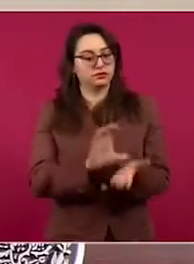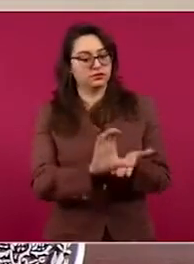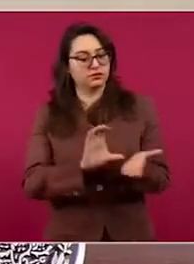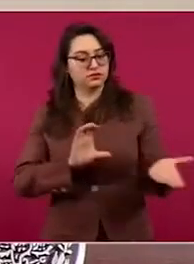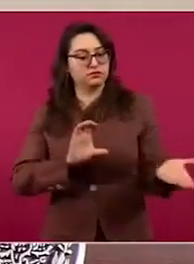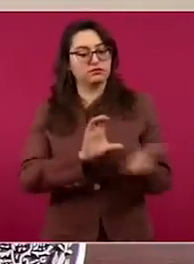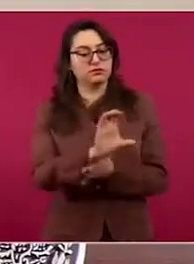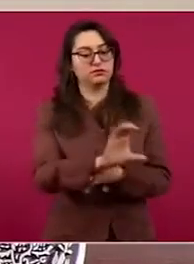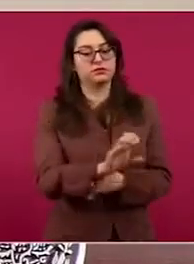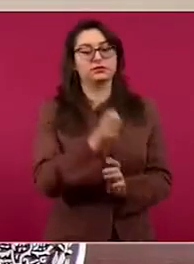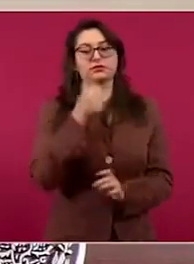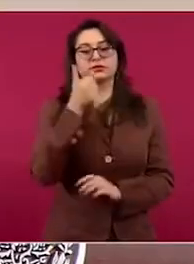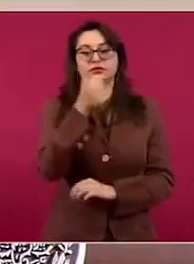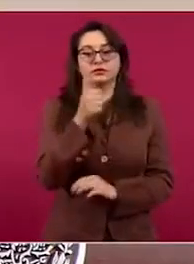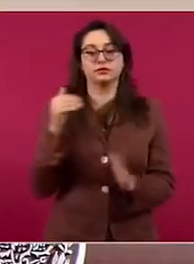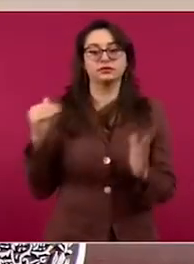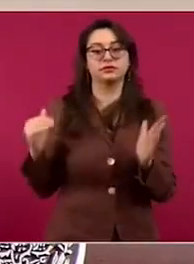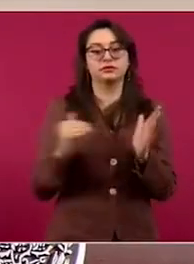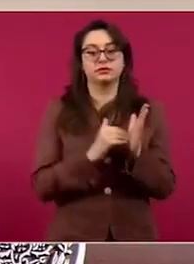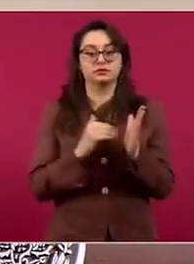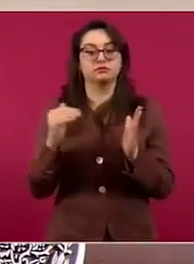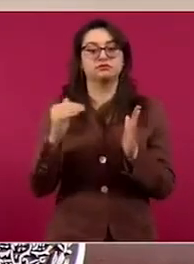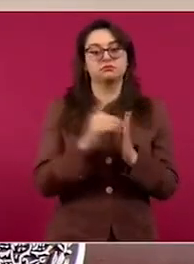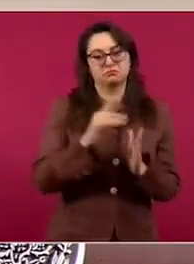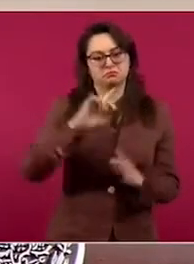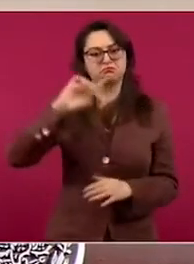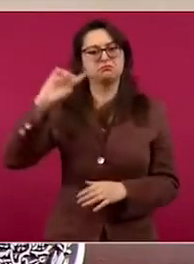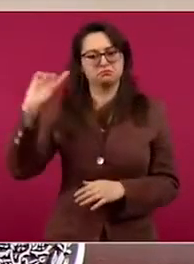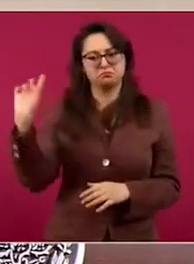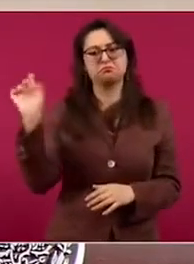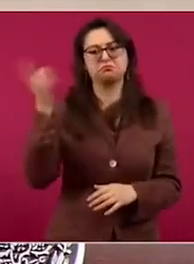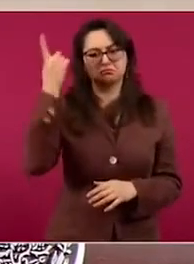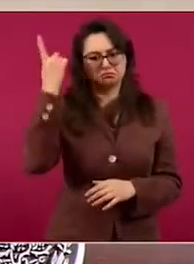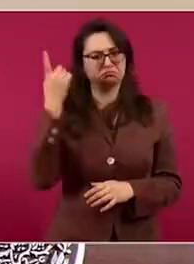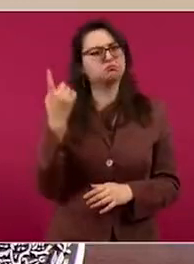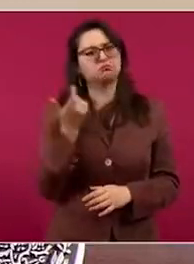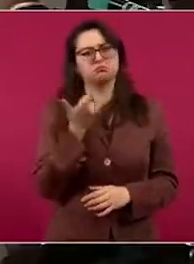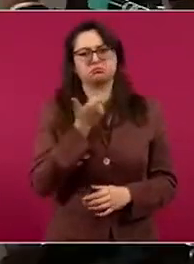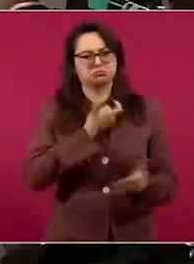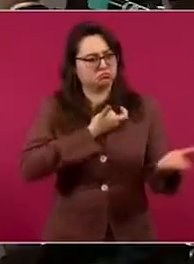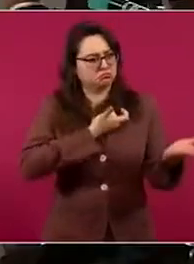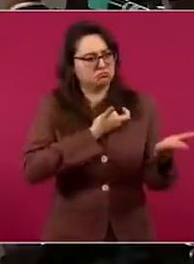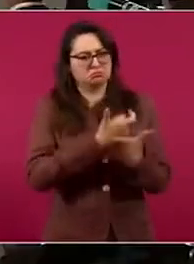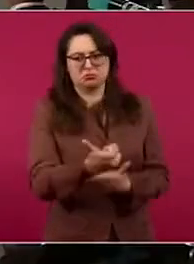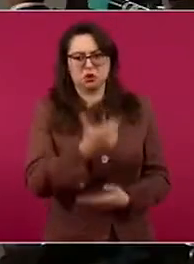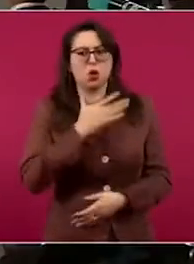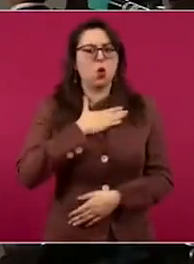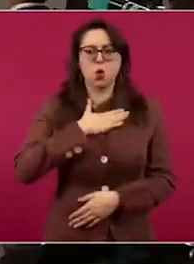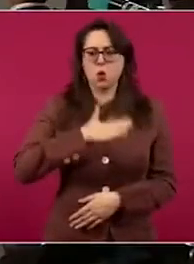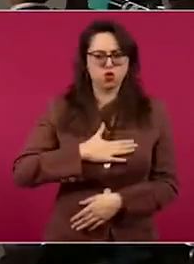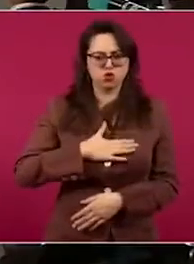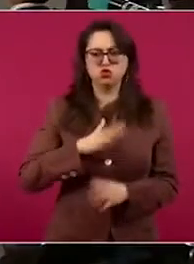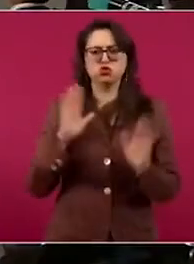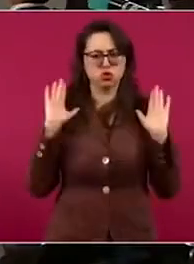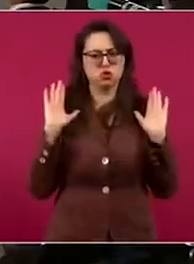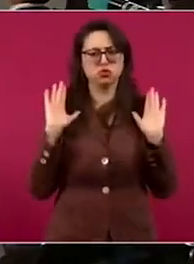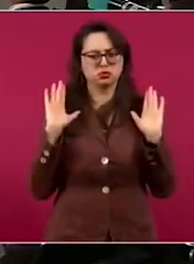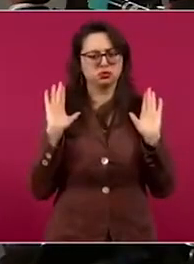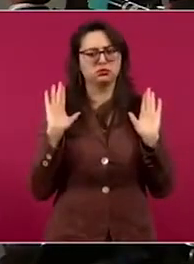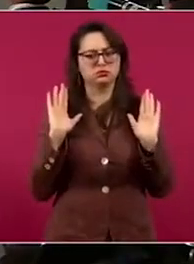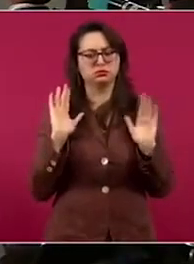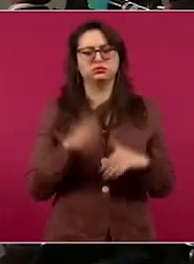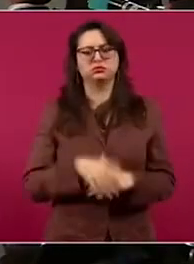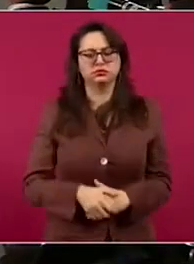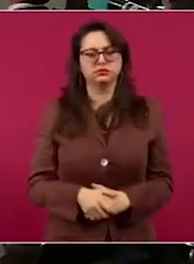pues son lo que valen las plantas a buen precio, que fue lo que se hizo. De